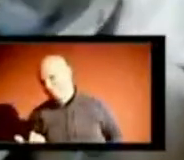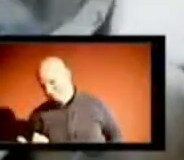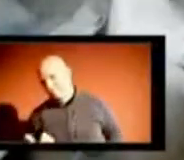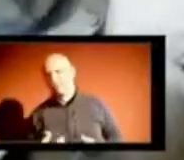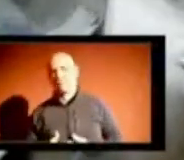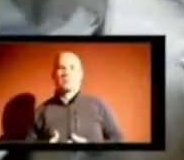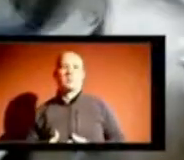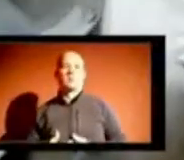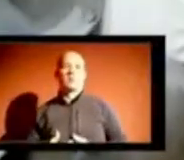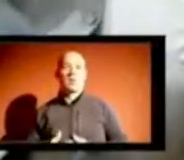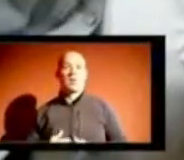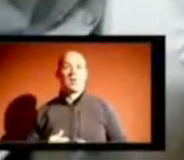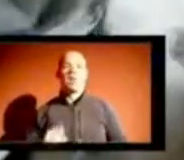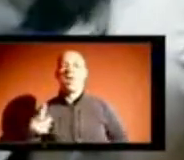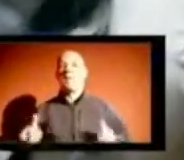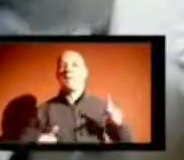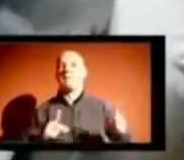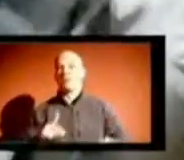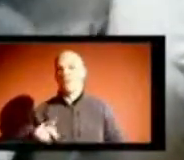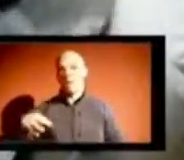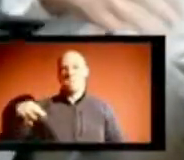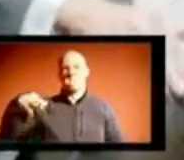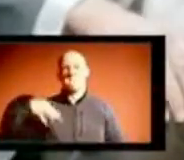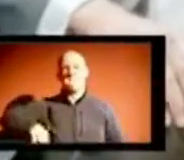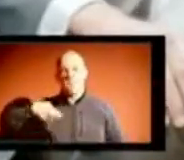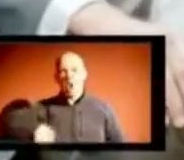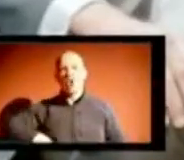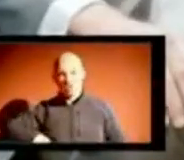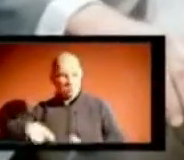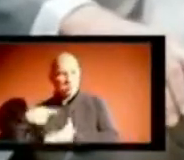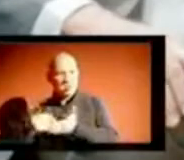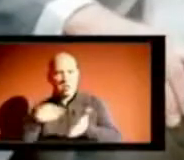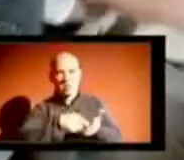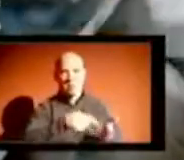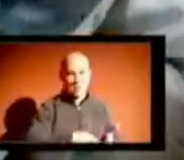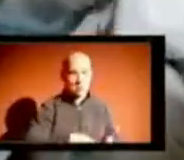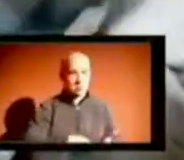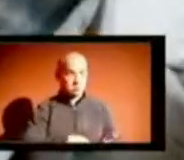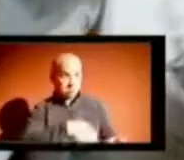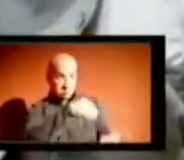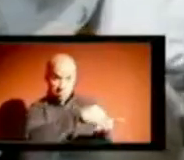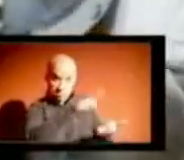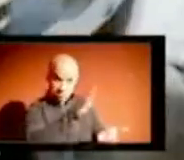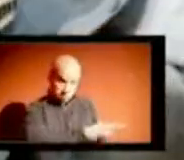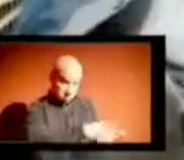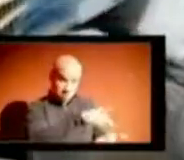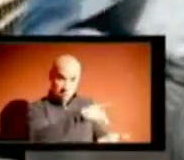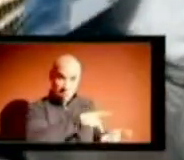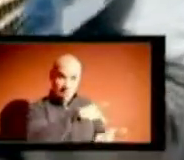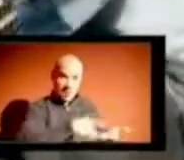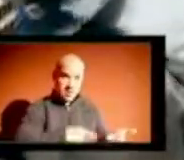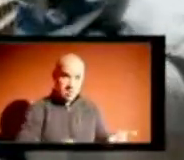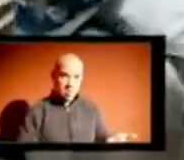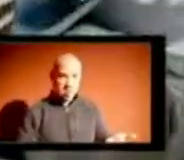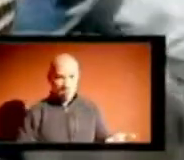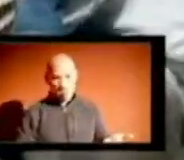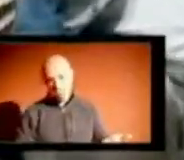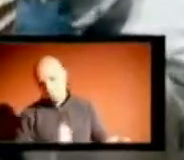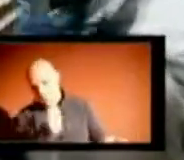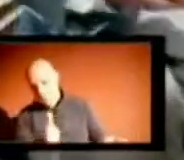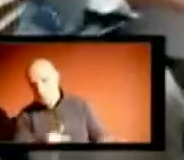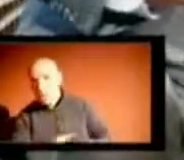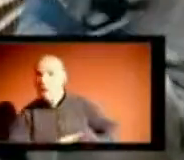Esos bonos que recibió la gente, esos pagos, el premium pay, eso no son tributables, ¿correcto? Correcto. Pero generan actividad económica porque la